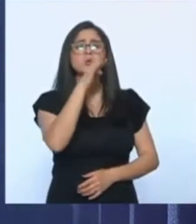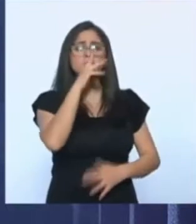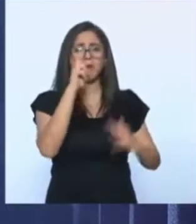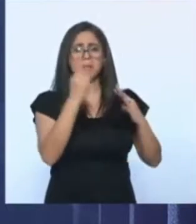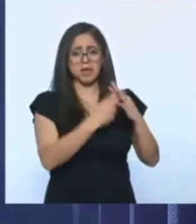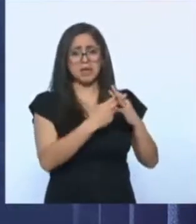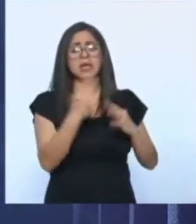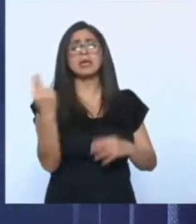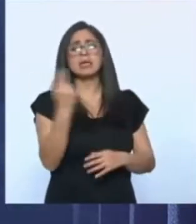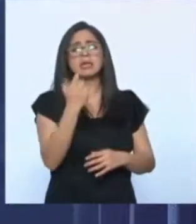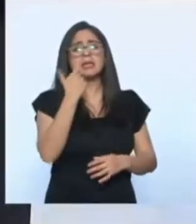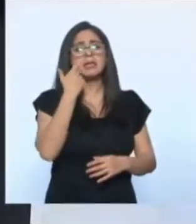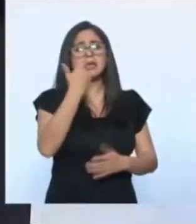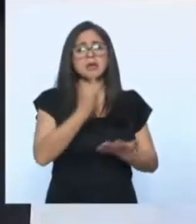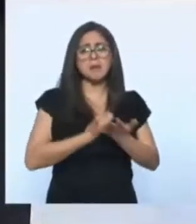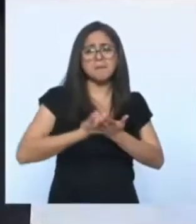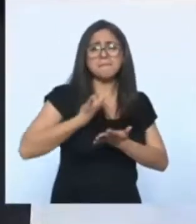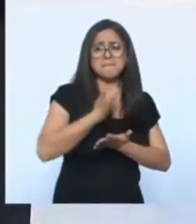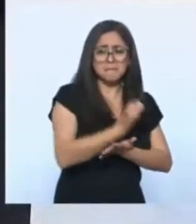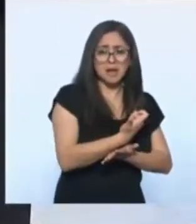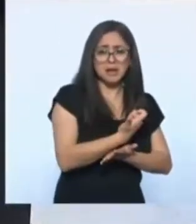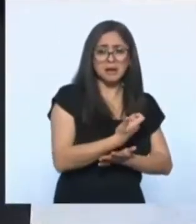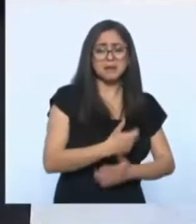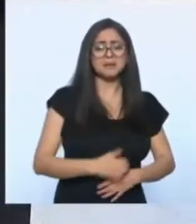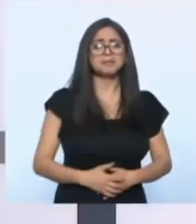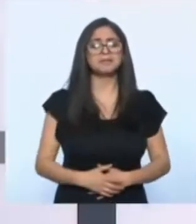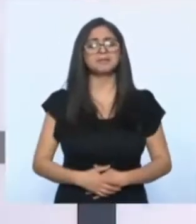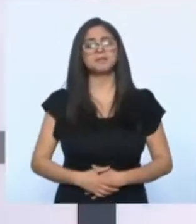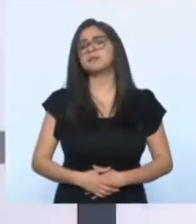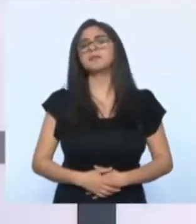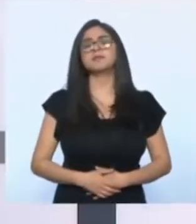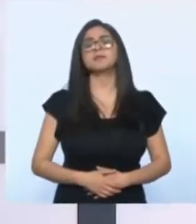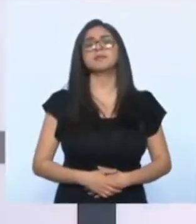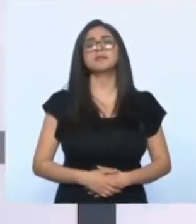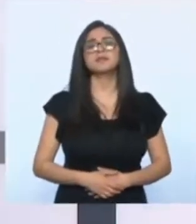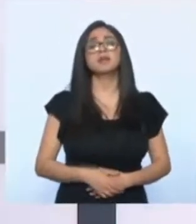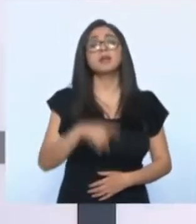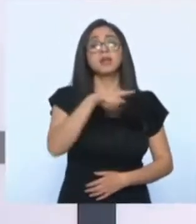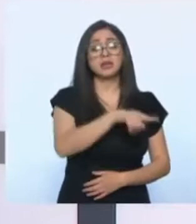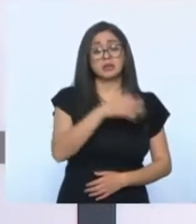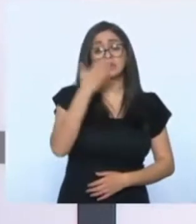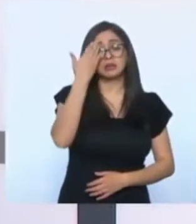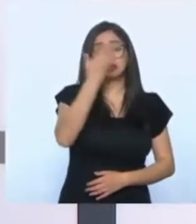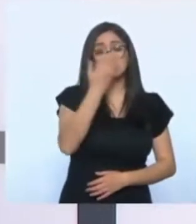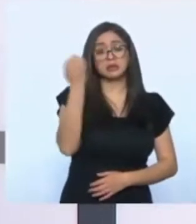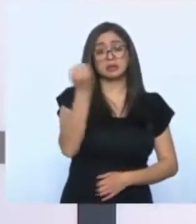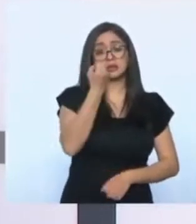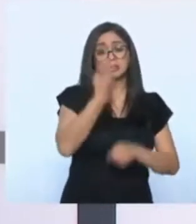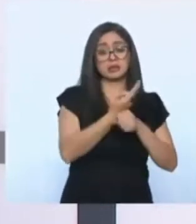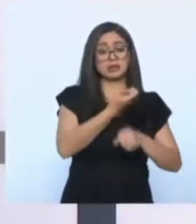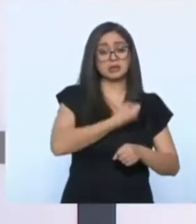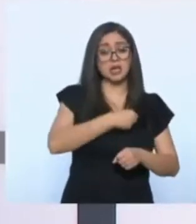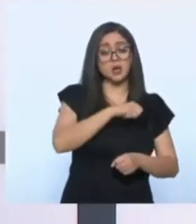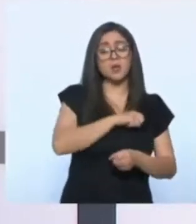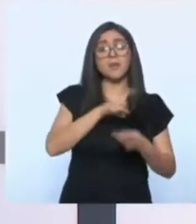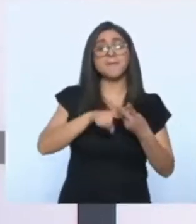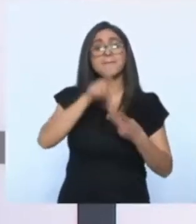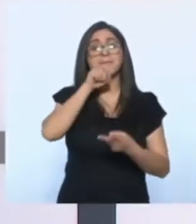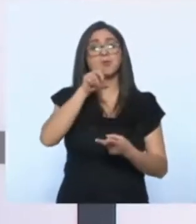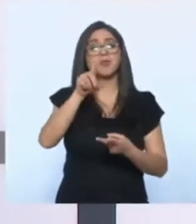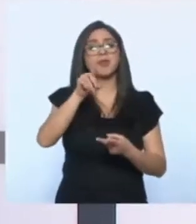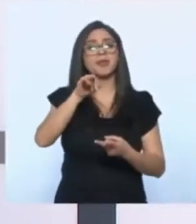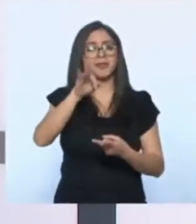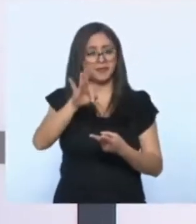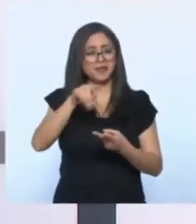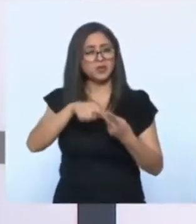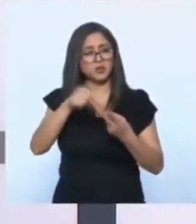dar un recurso económico? Se les pretende, bueno, se está pidiendo a la Secretaría de Salud y al DIF de la Ciudad de México